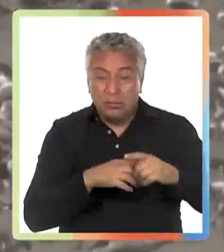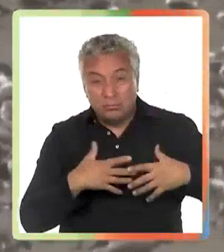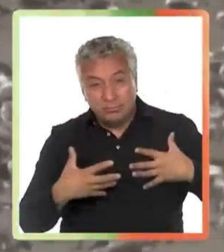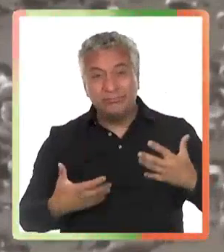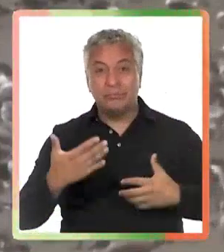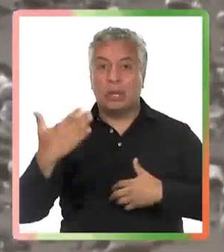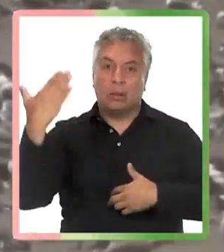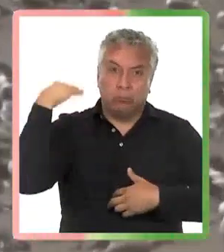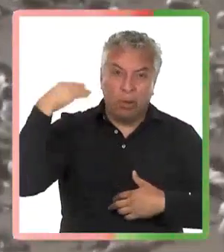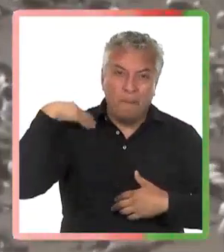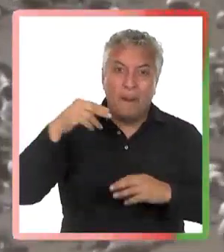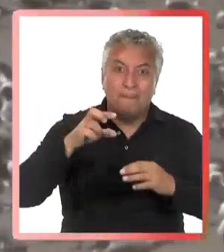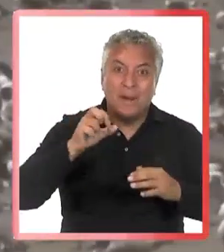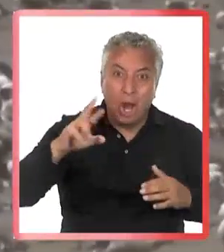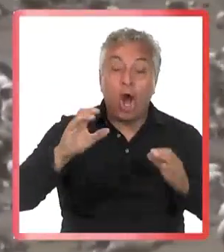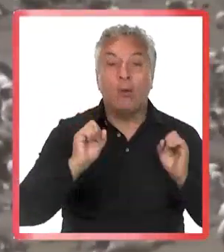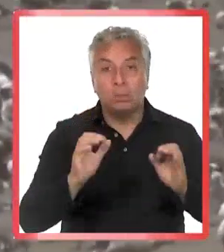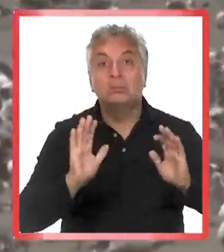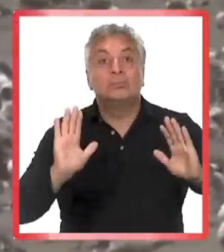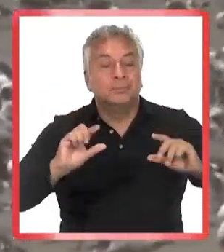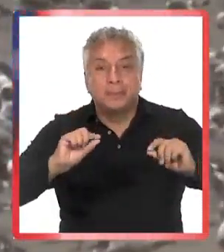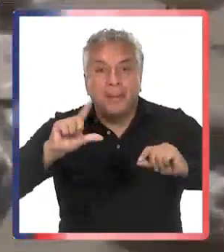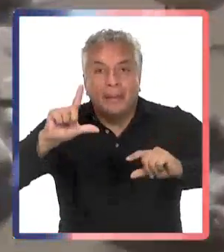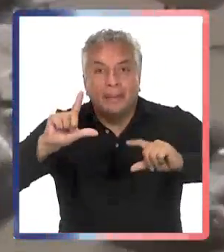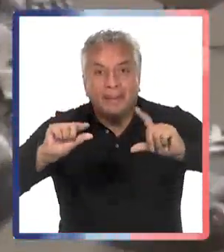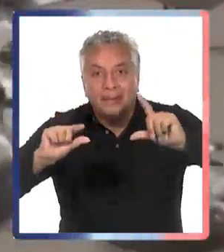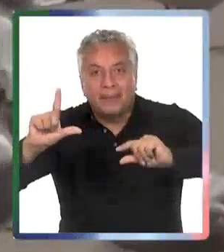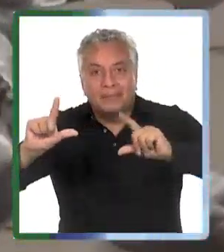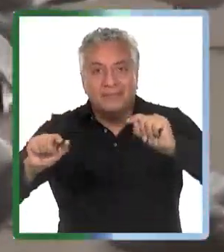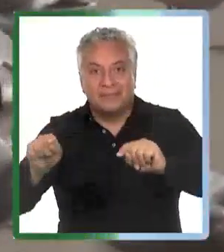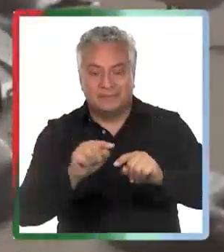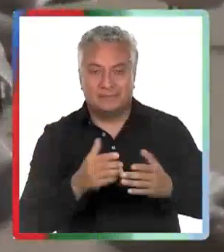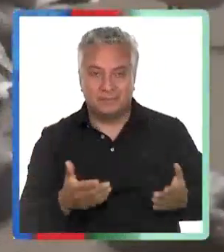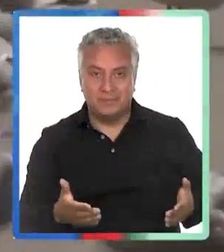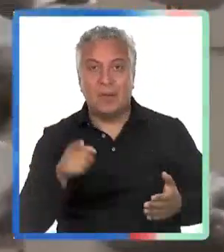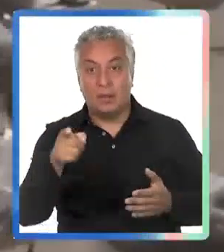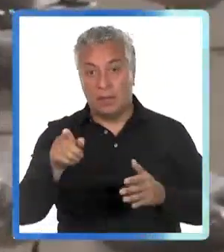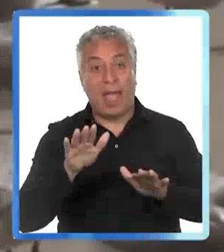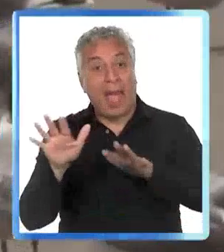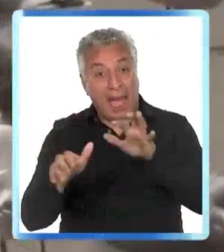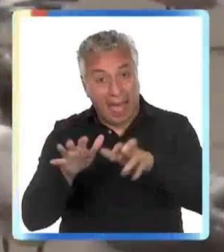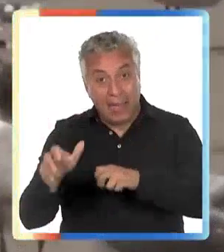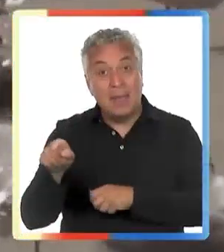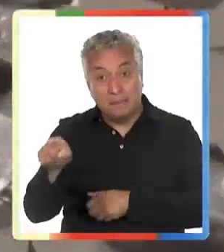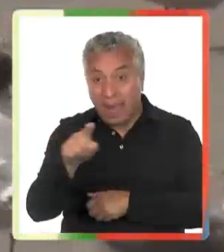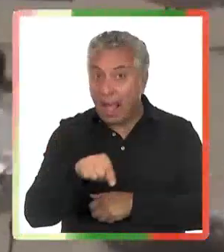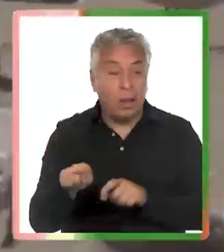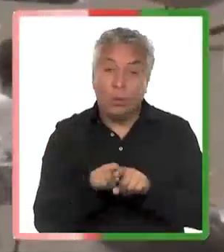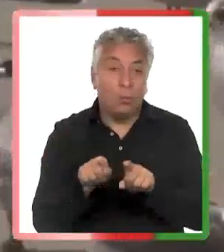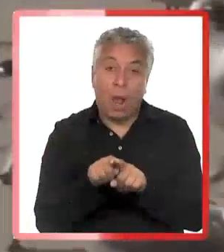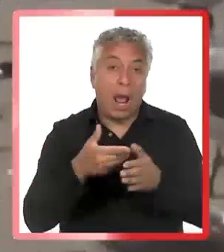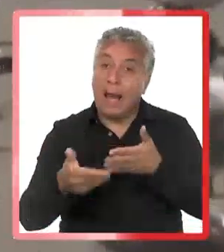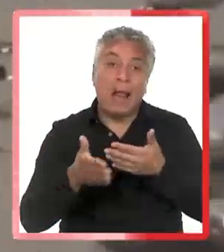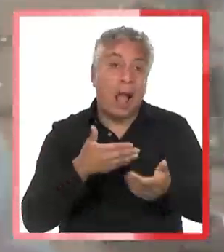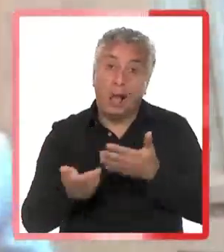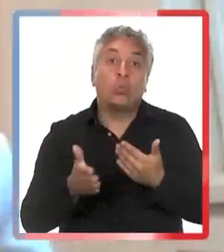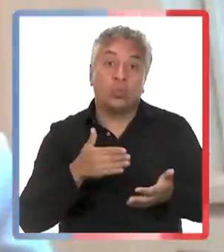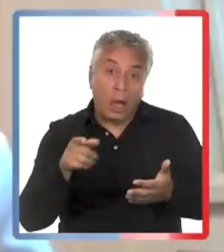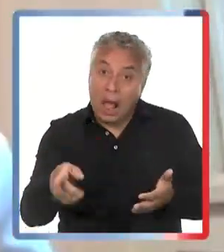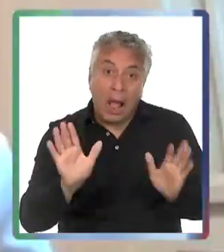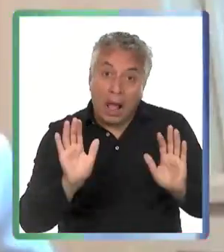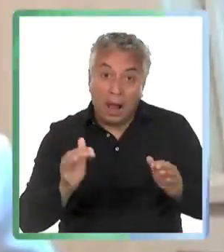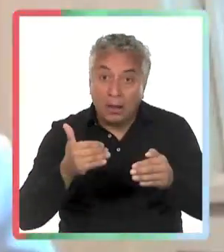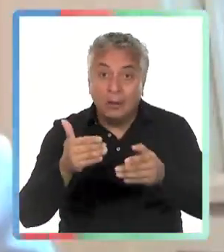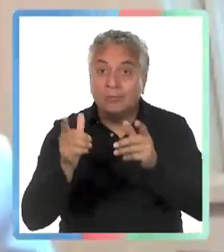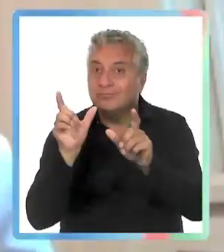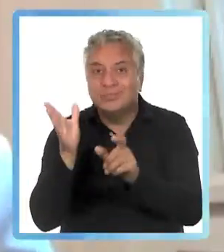combate, ¿no es cierto?, y que puede complicarse neumonía, etc. Bueno, este es más agresivo, y como le digo, y en los animales, bueno, sigue el curso natural y tiene